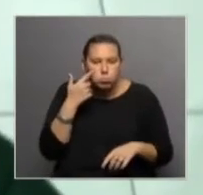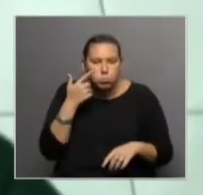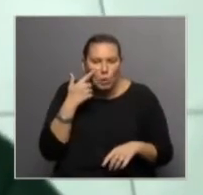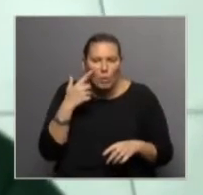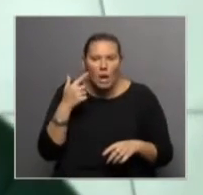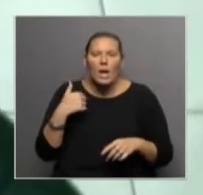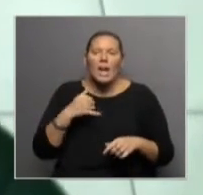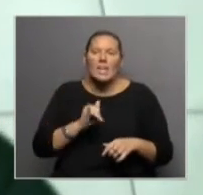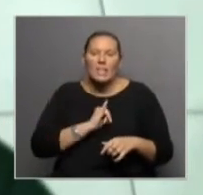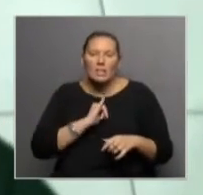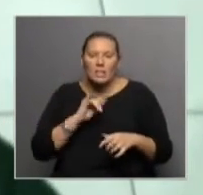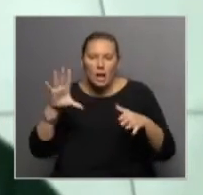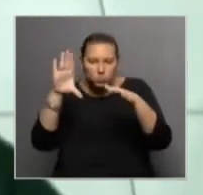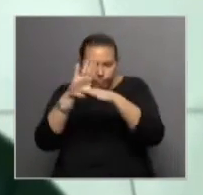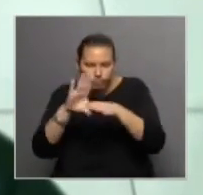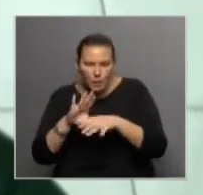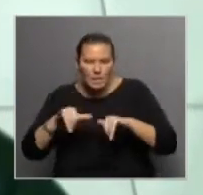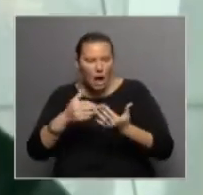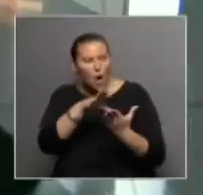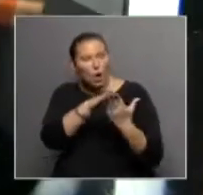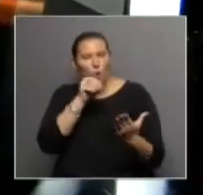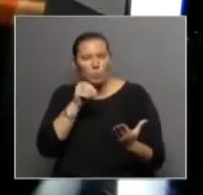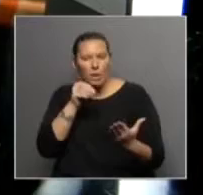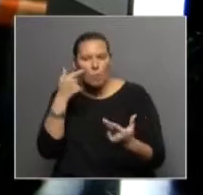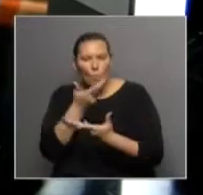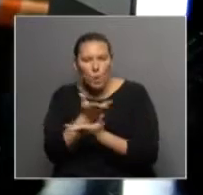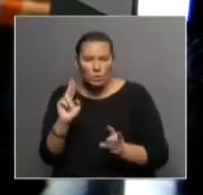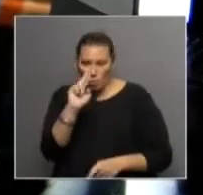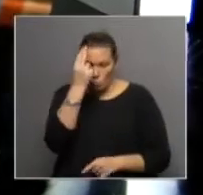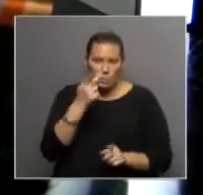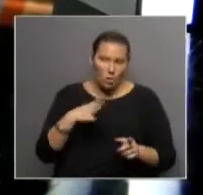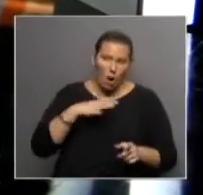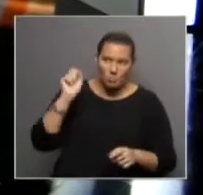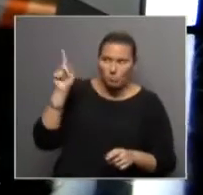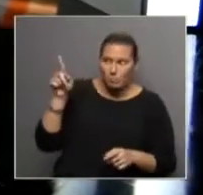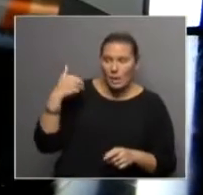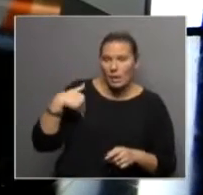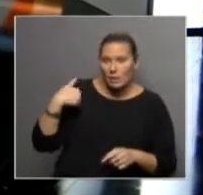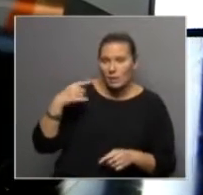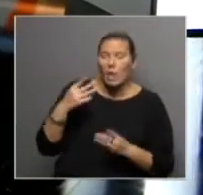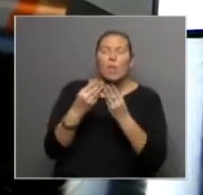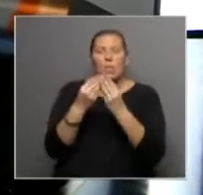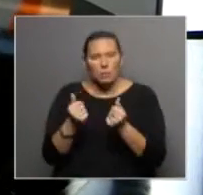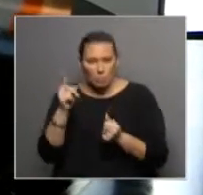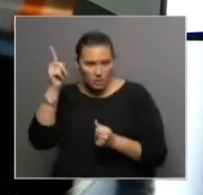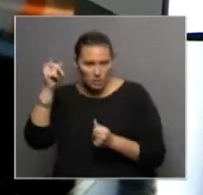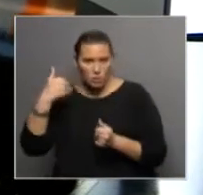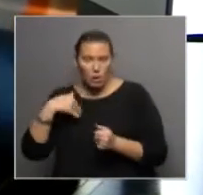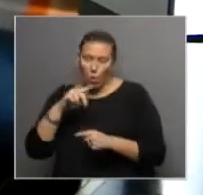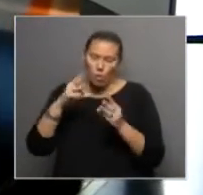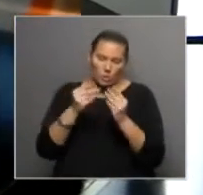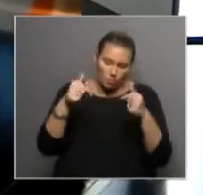las identidades, ya que tenemos una copia de las muestras de los ciudadanos uruguayos, ya sea desaparecidos en Argentina o en